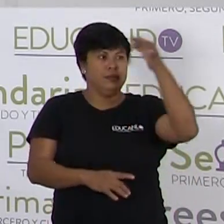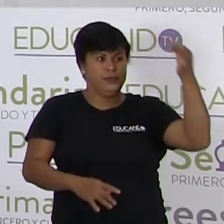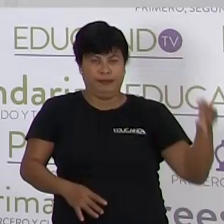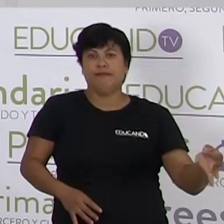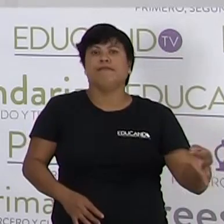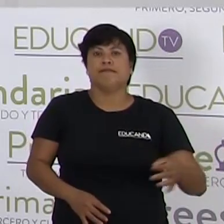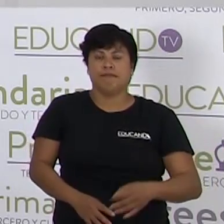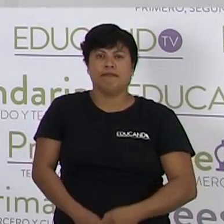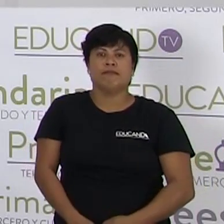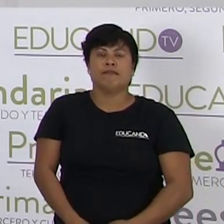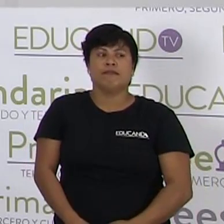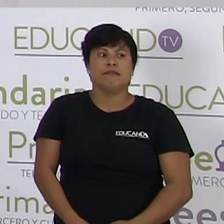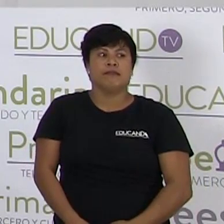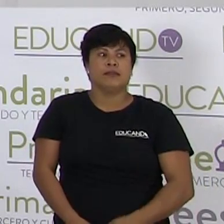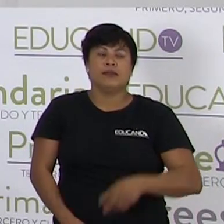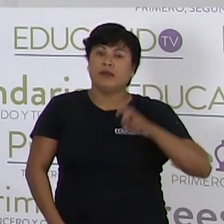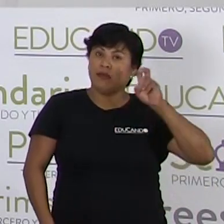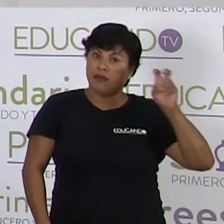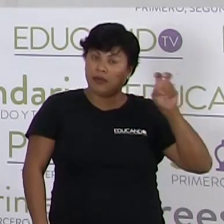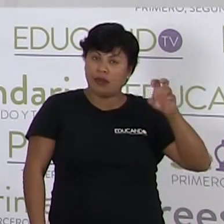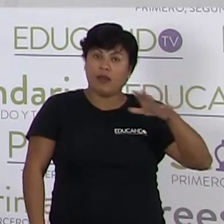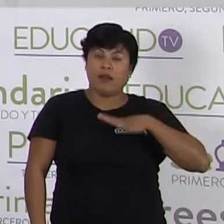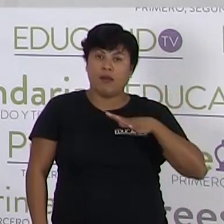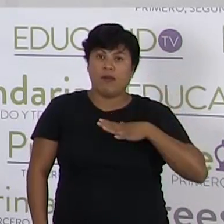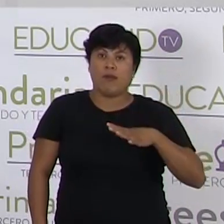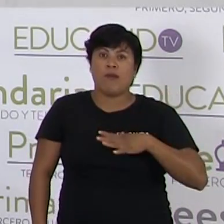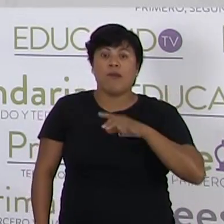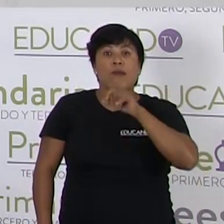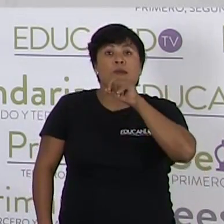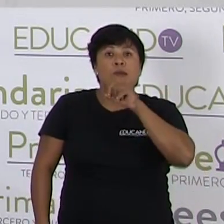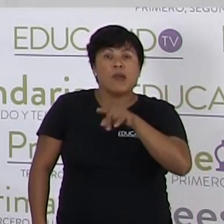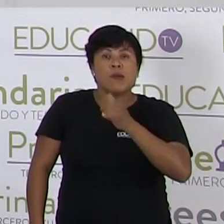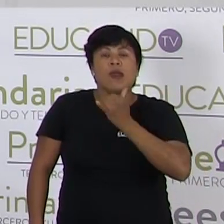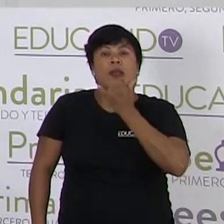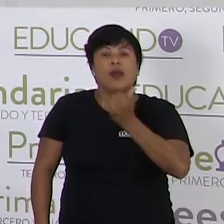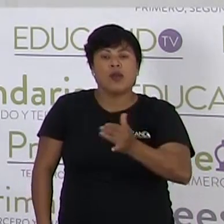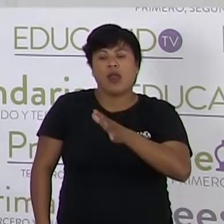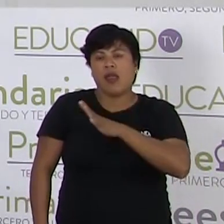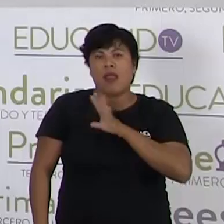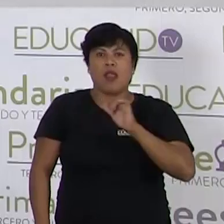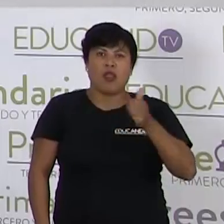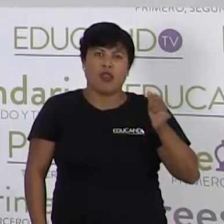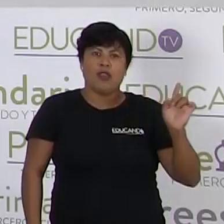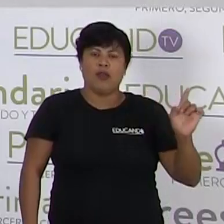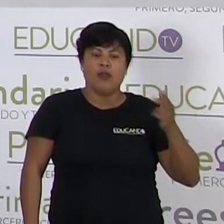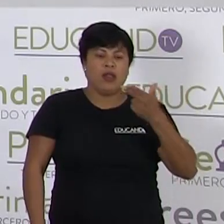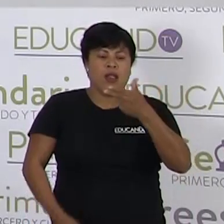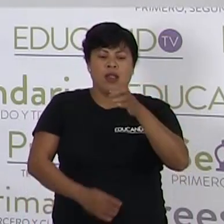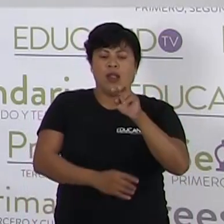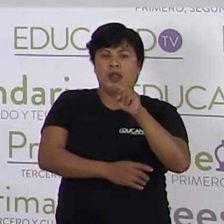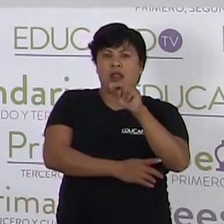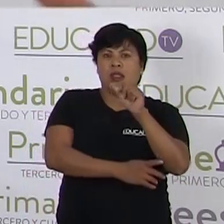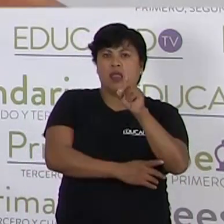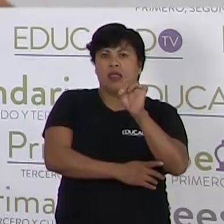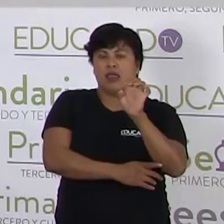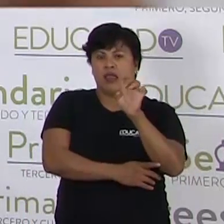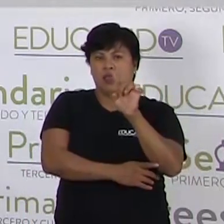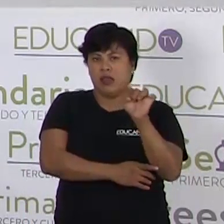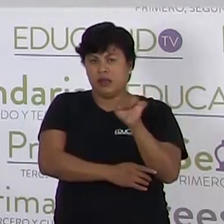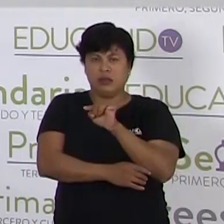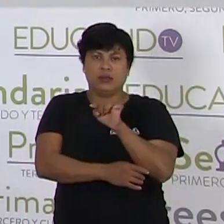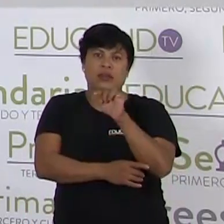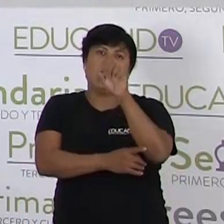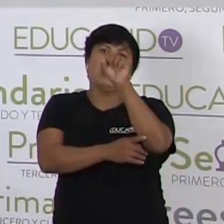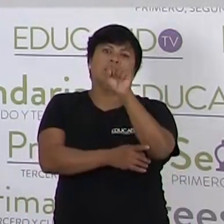parte. Acá también el mismo error se vuelve a presentar. Hernández debe llevar